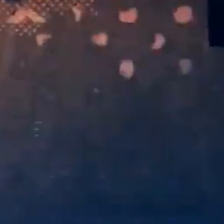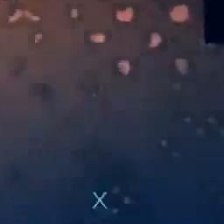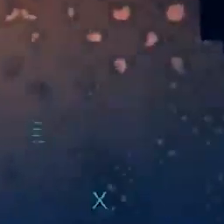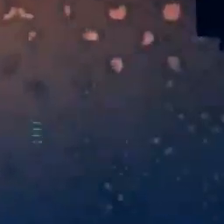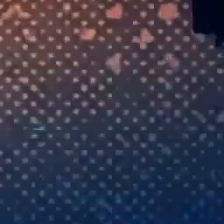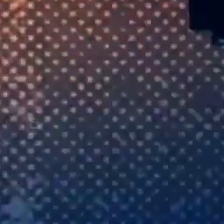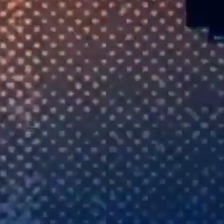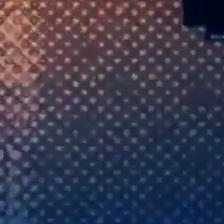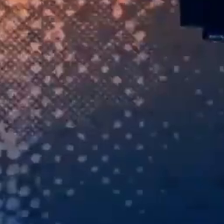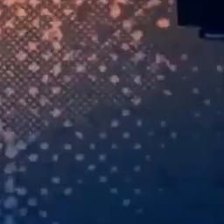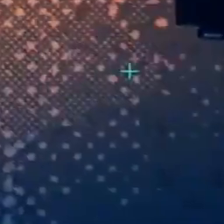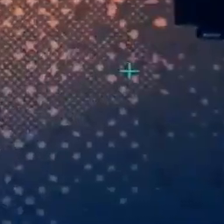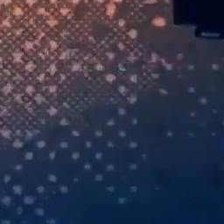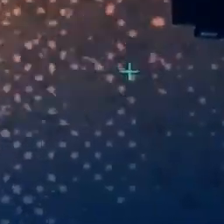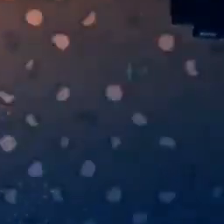Todo lo mejor que